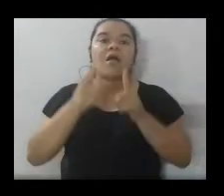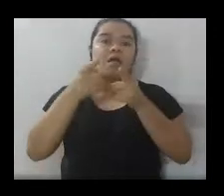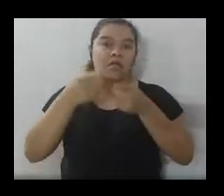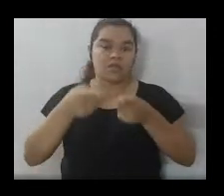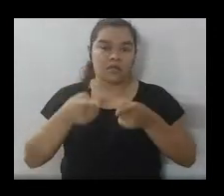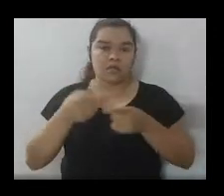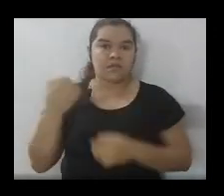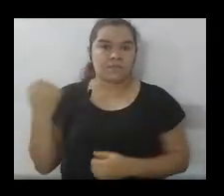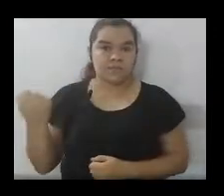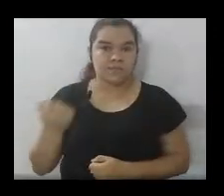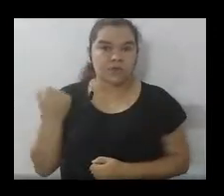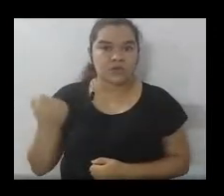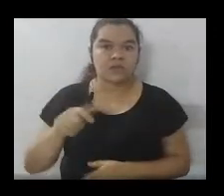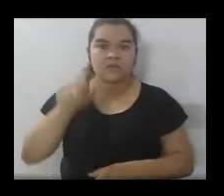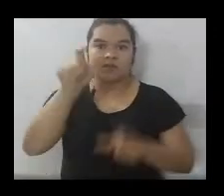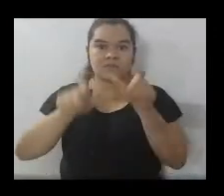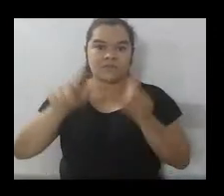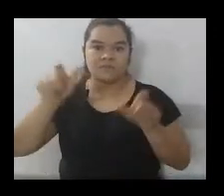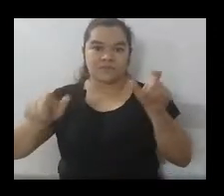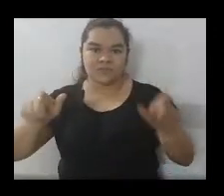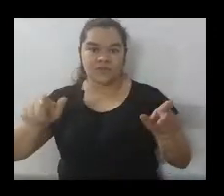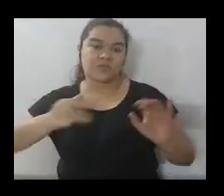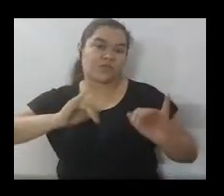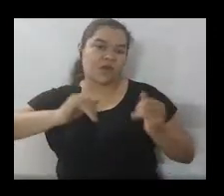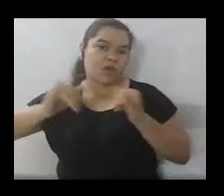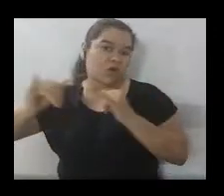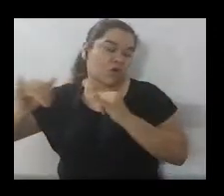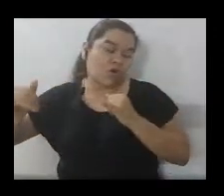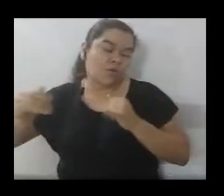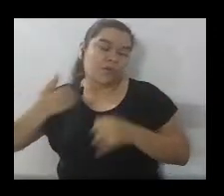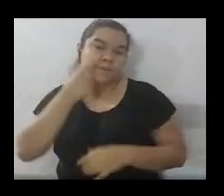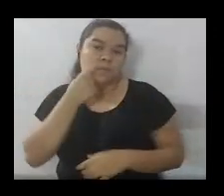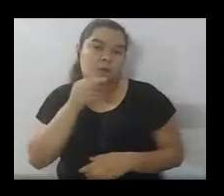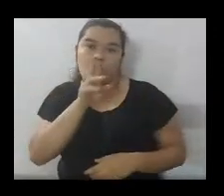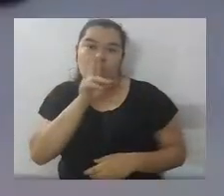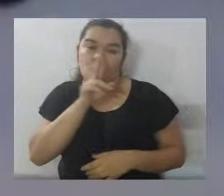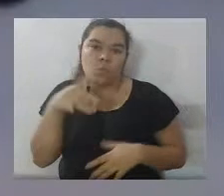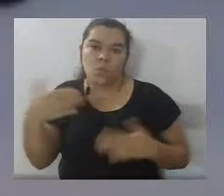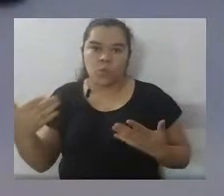los jóvenes y los chicos y las chicas puedan